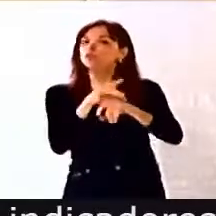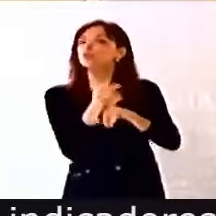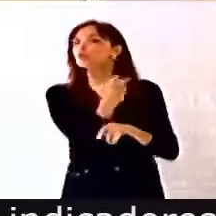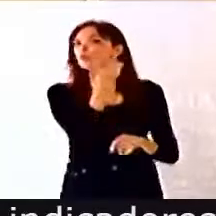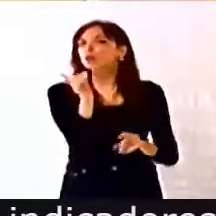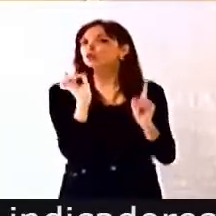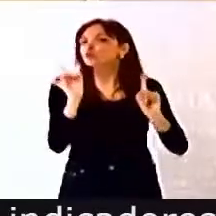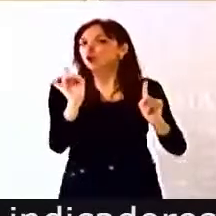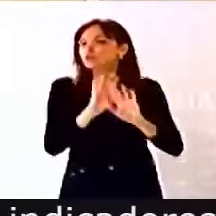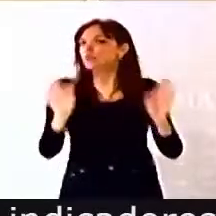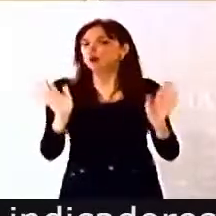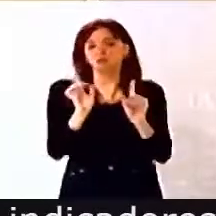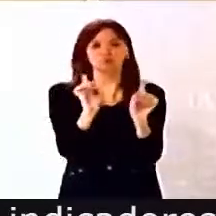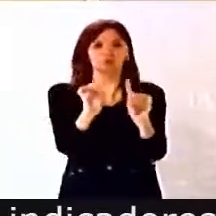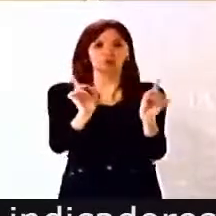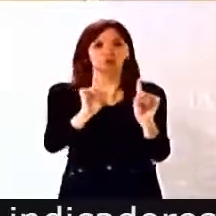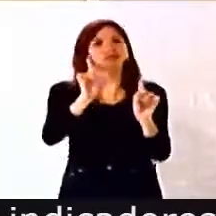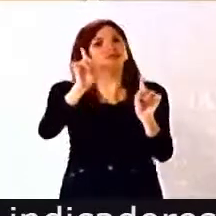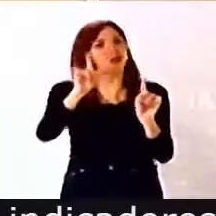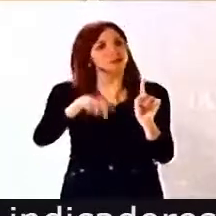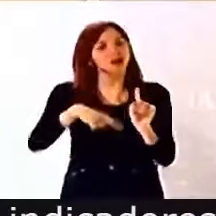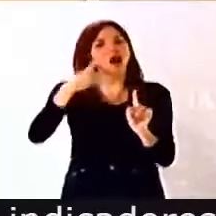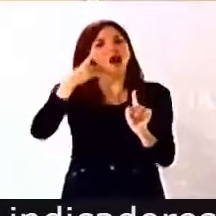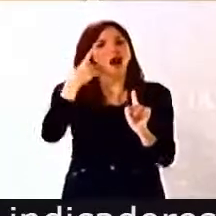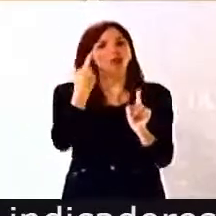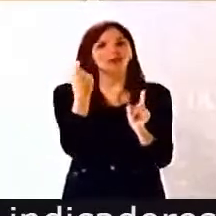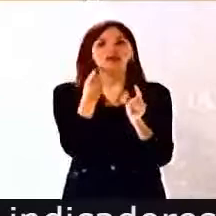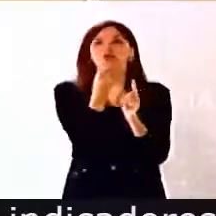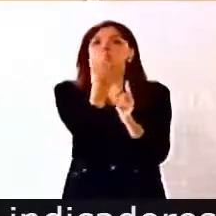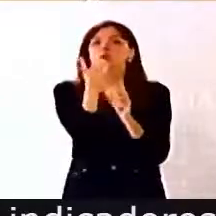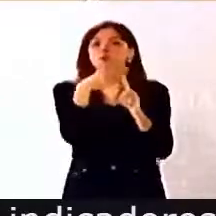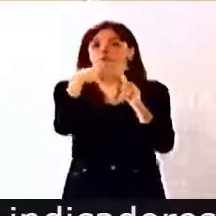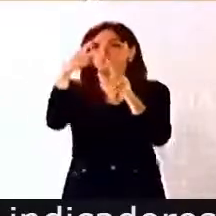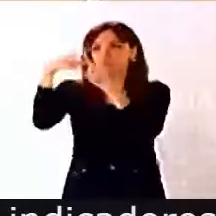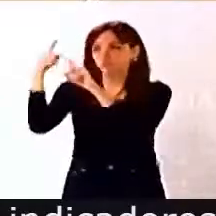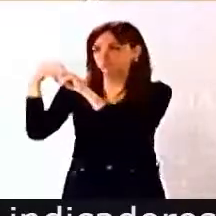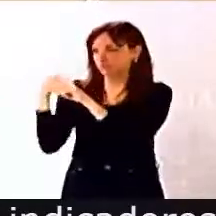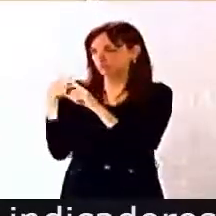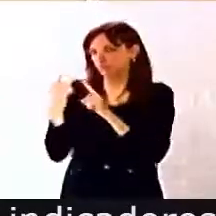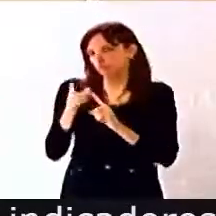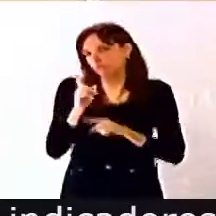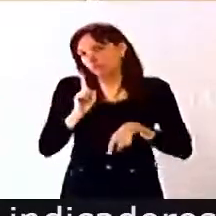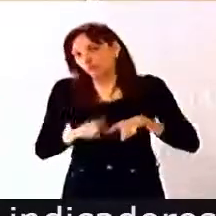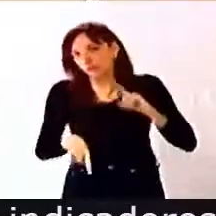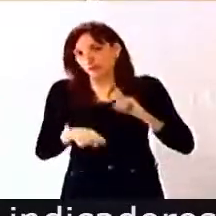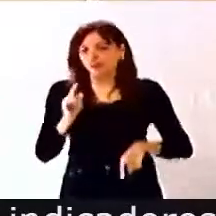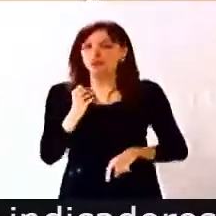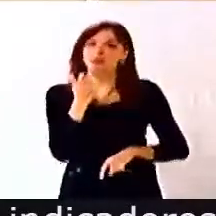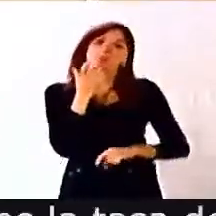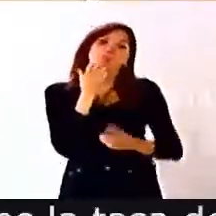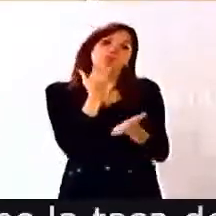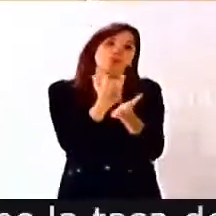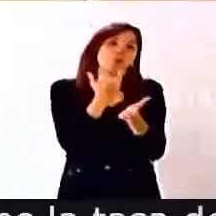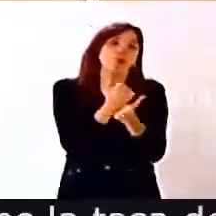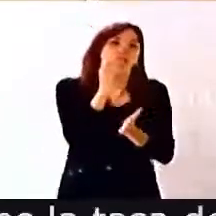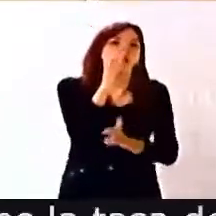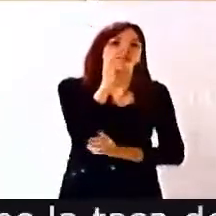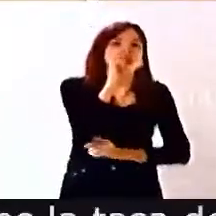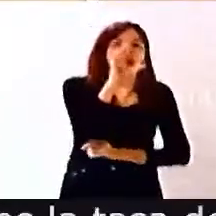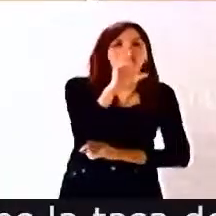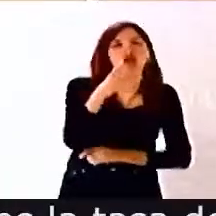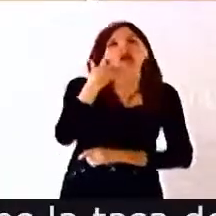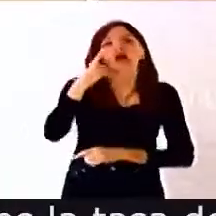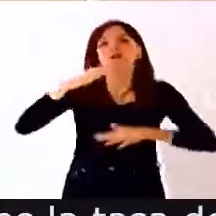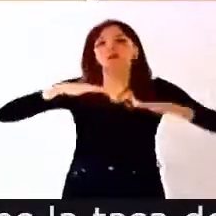acumulada, solemos tomarlo por la incidencia acumulada, por la tasa de positividad de PCRs, por la movilidad que tienen